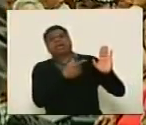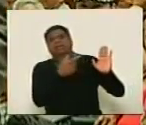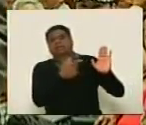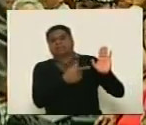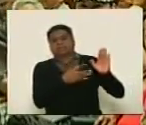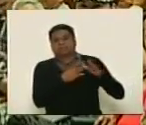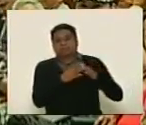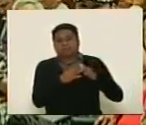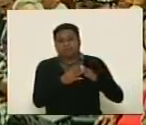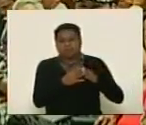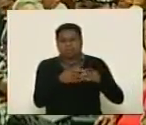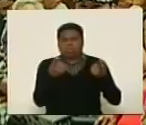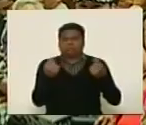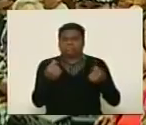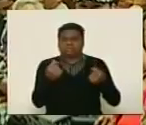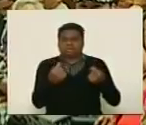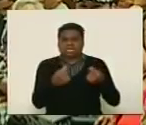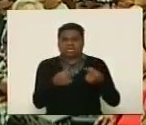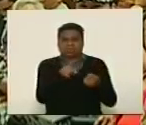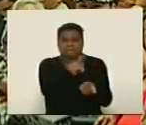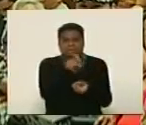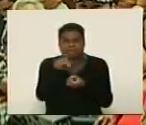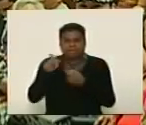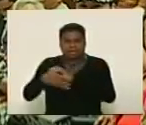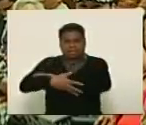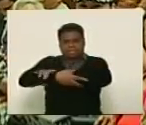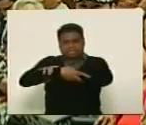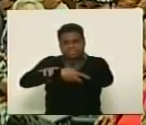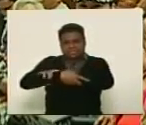fiscales, productivas con la agenda económica